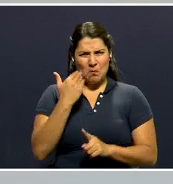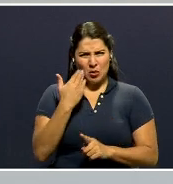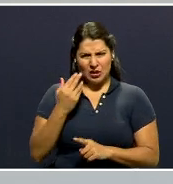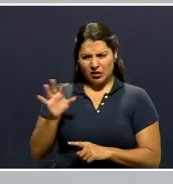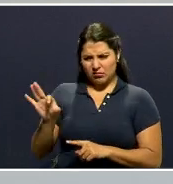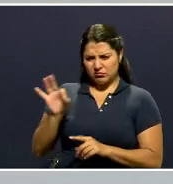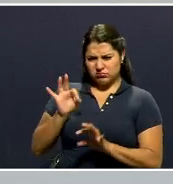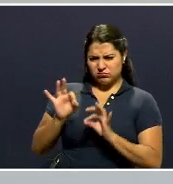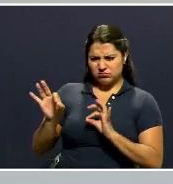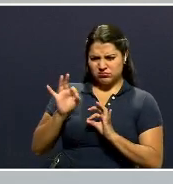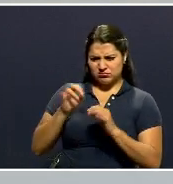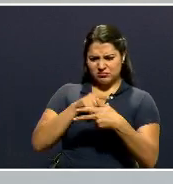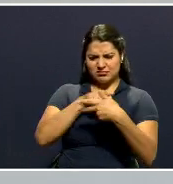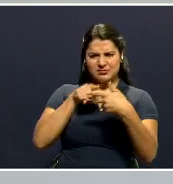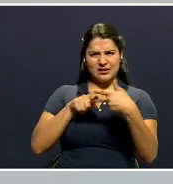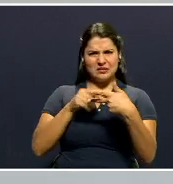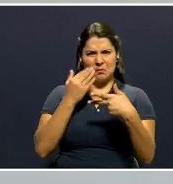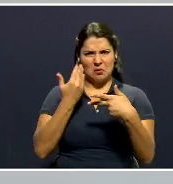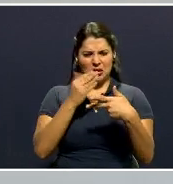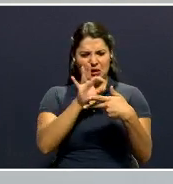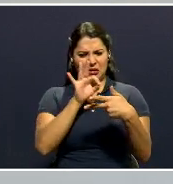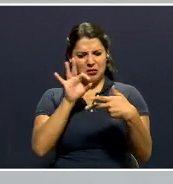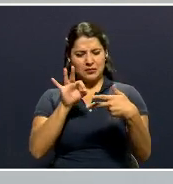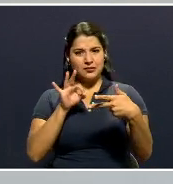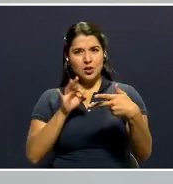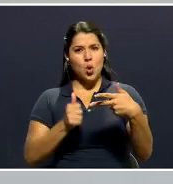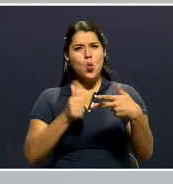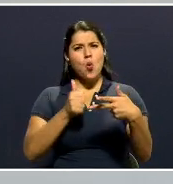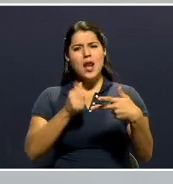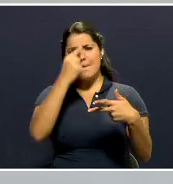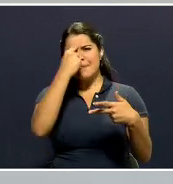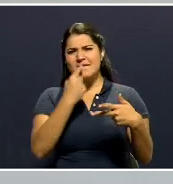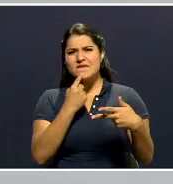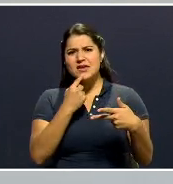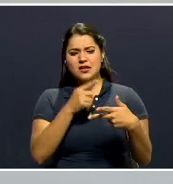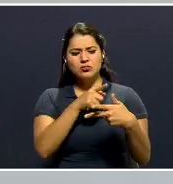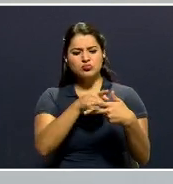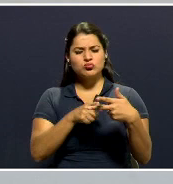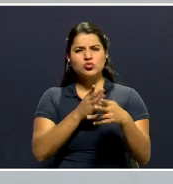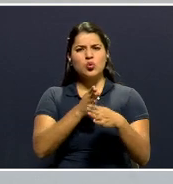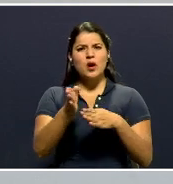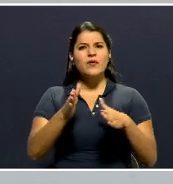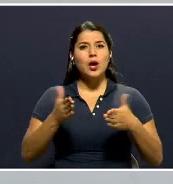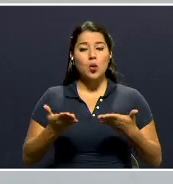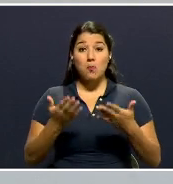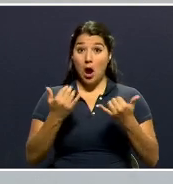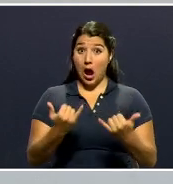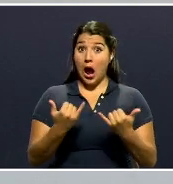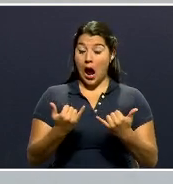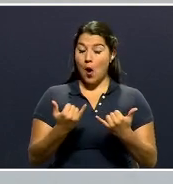estas 3 personas? ¿Cuáles son sus perfiles y trayectoria? Lo vamos a ver de inmediato y vamos a iniciar